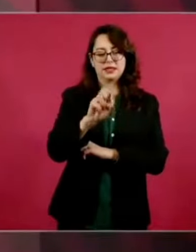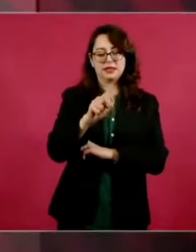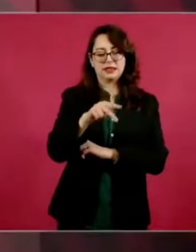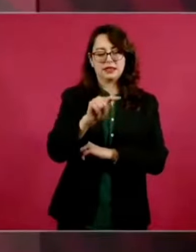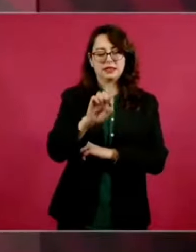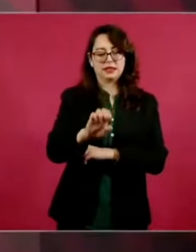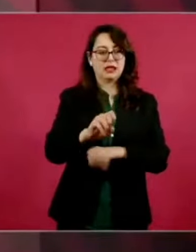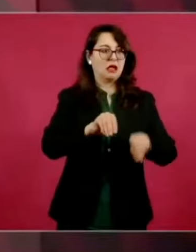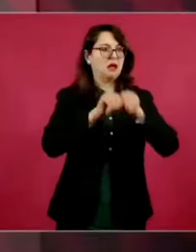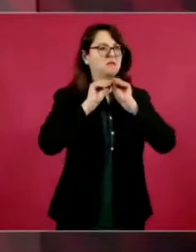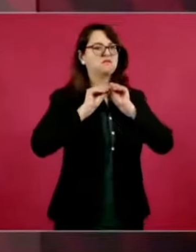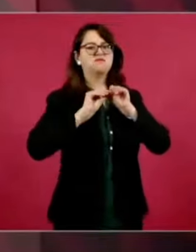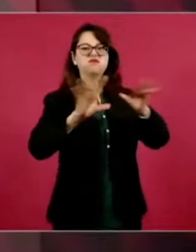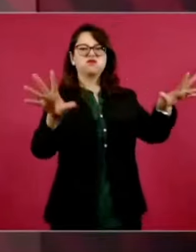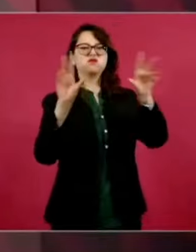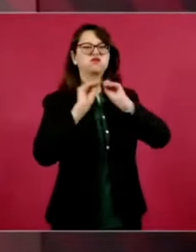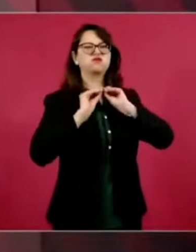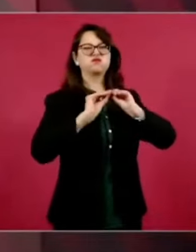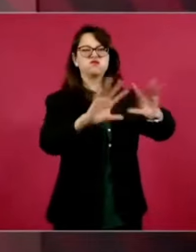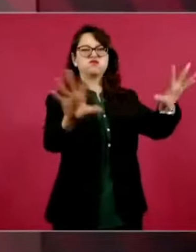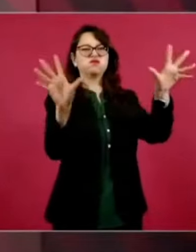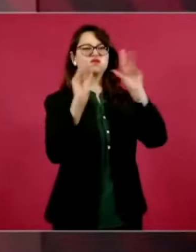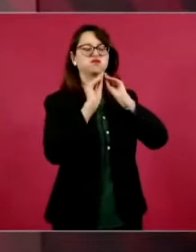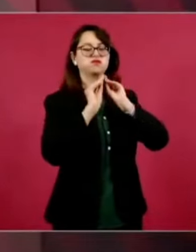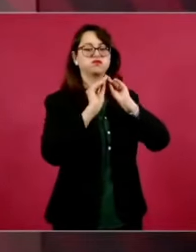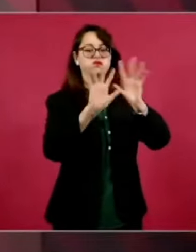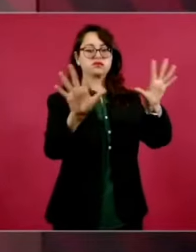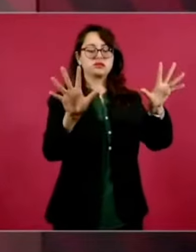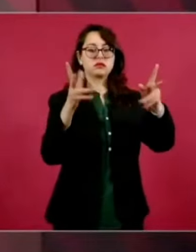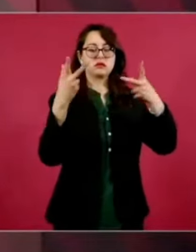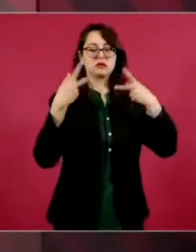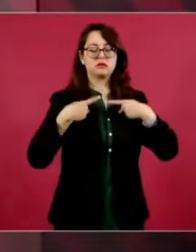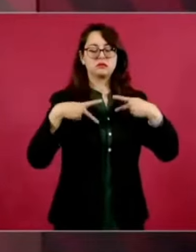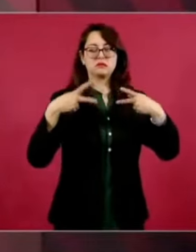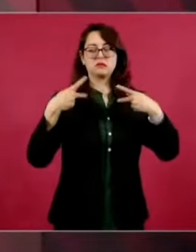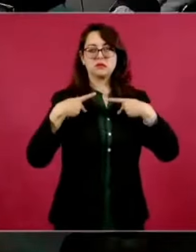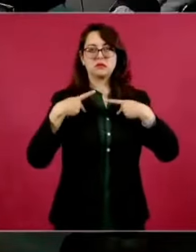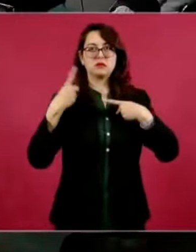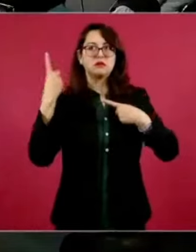se espantaran, ¿no?, los inversionistas. ¿Cómo?